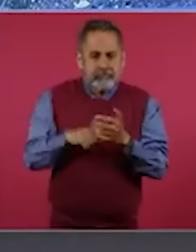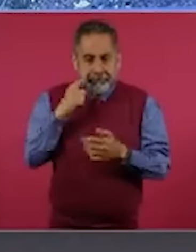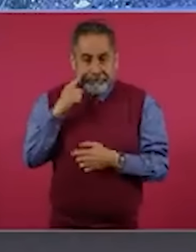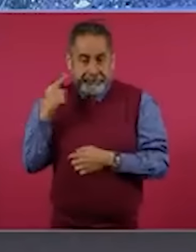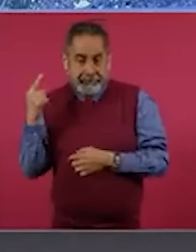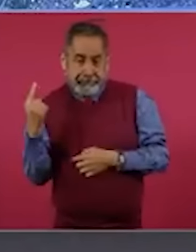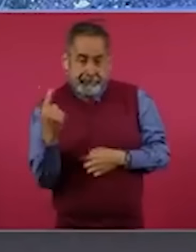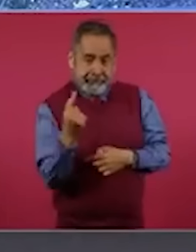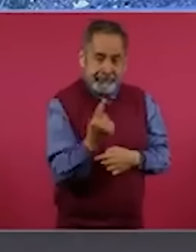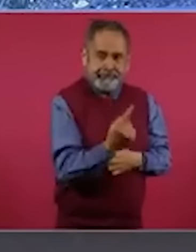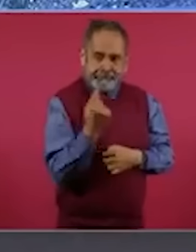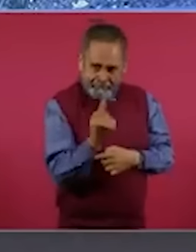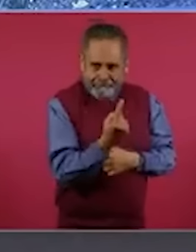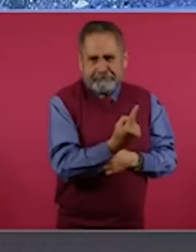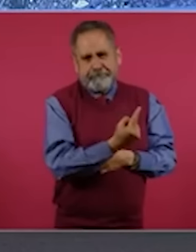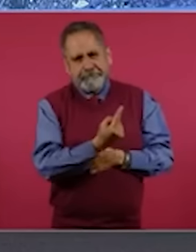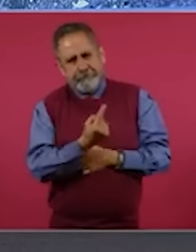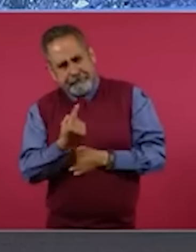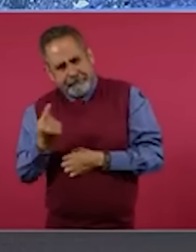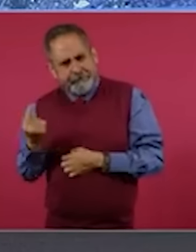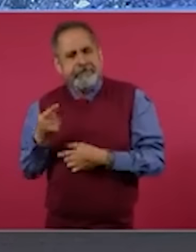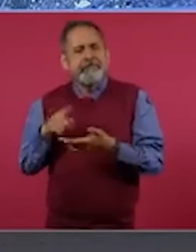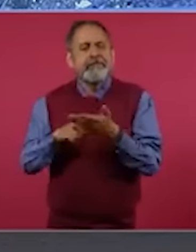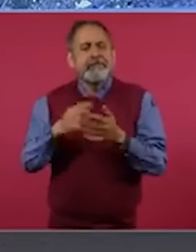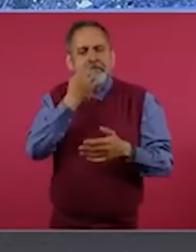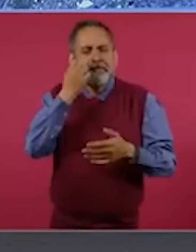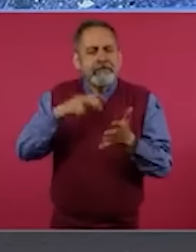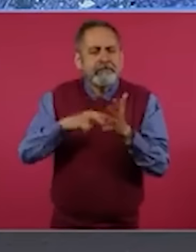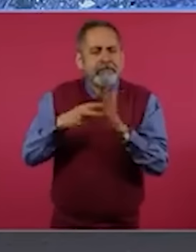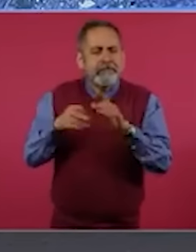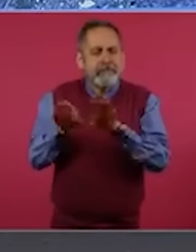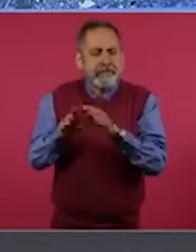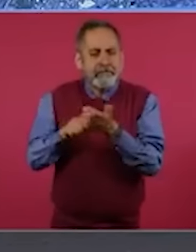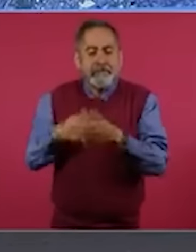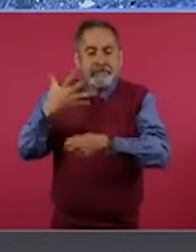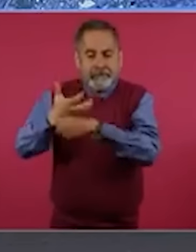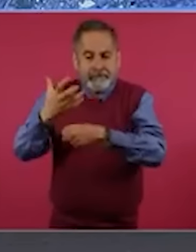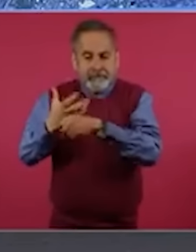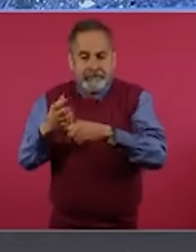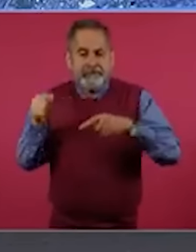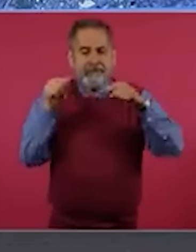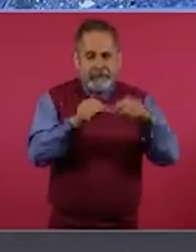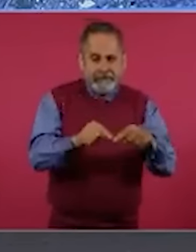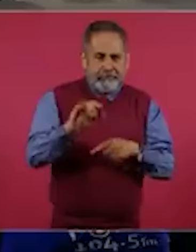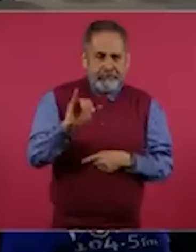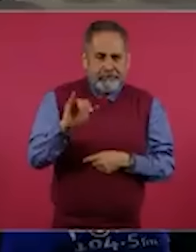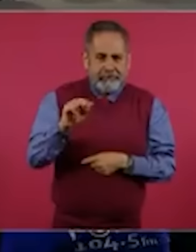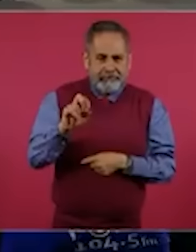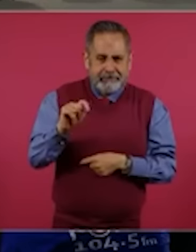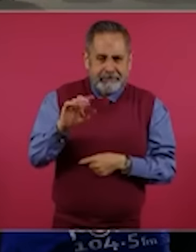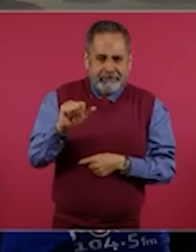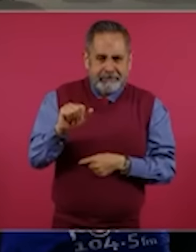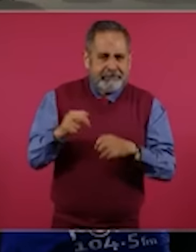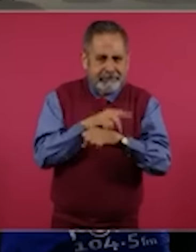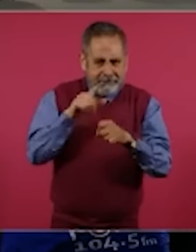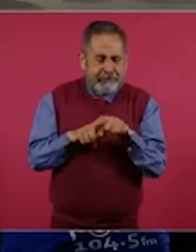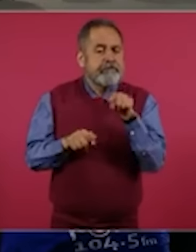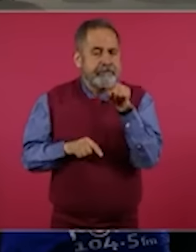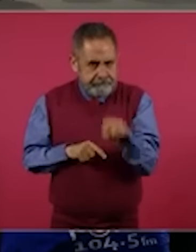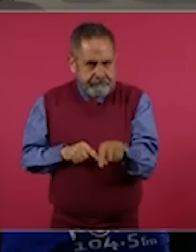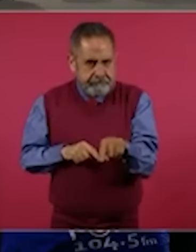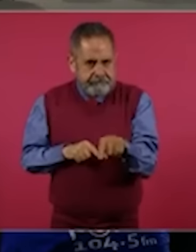justamente a la cuarta sección, está el Colegio de Arquitectos ahí. La quinta estación es la Cineteca Nacional, ahí está la